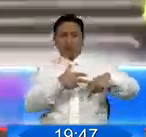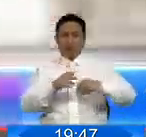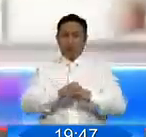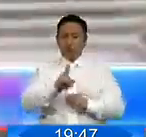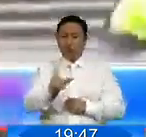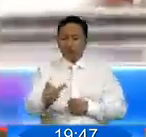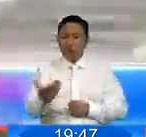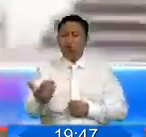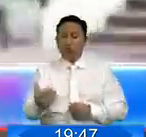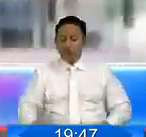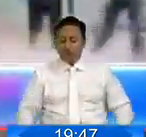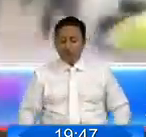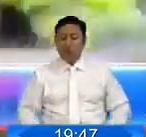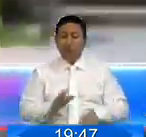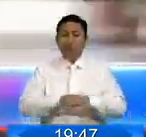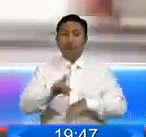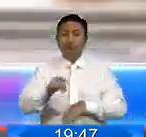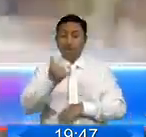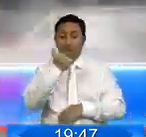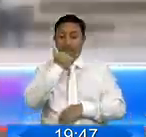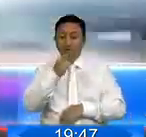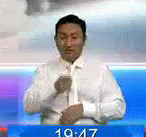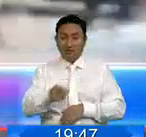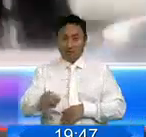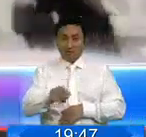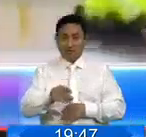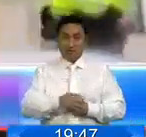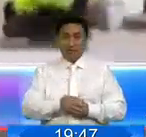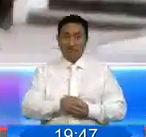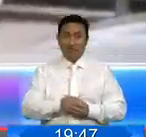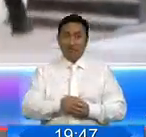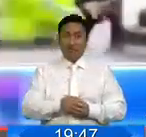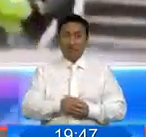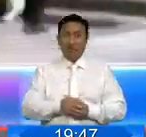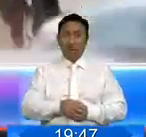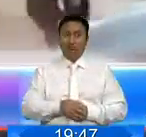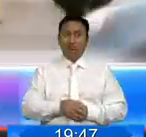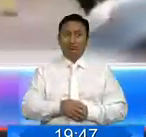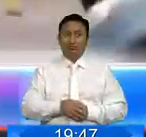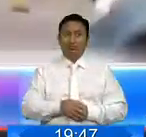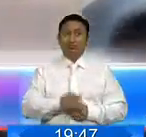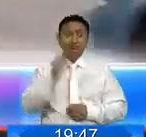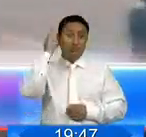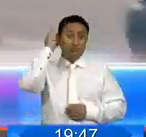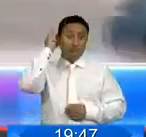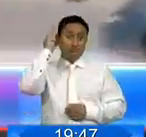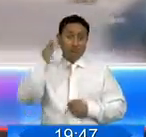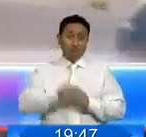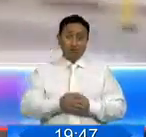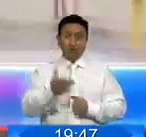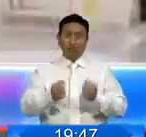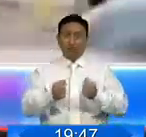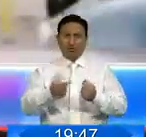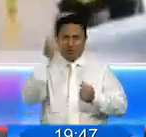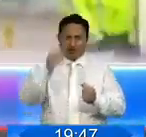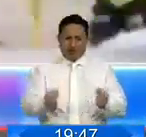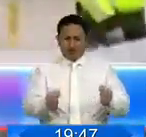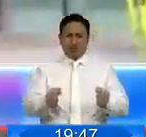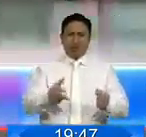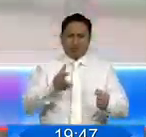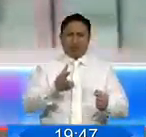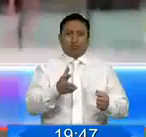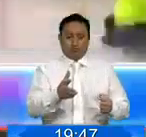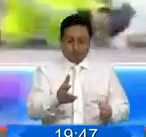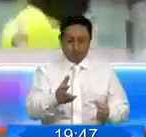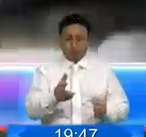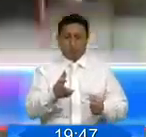sus documentos porque estaba invadiendo el carril de la ciclovía. La mujer pone en marcha el vehículo e intenta arrollar